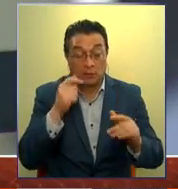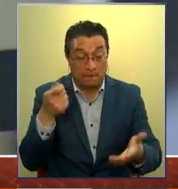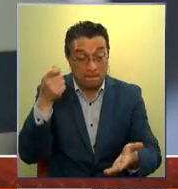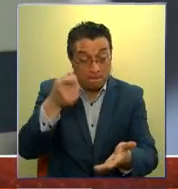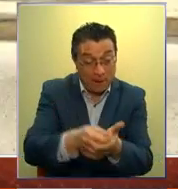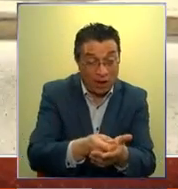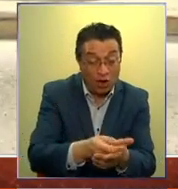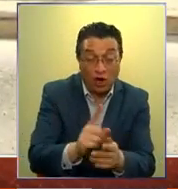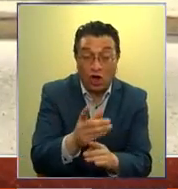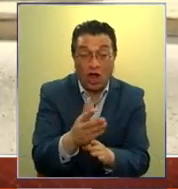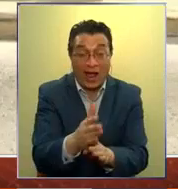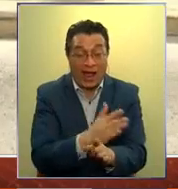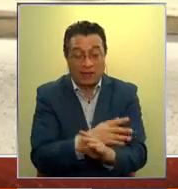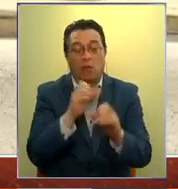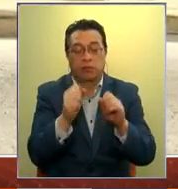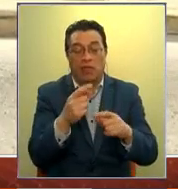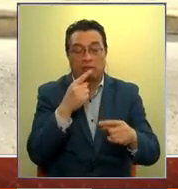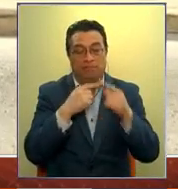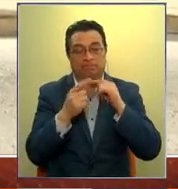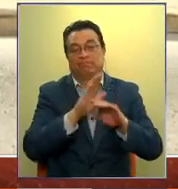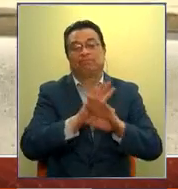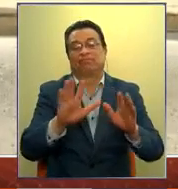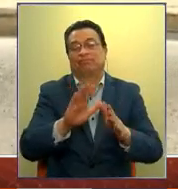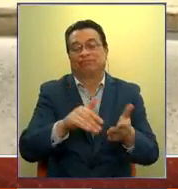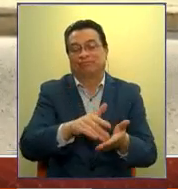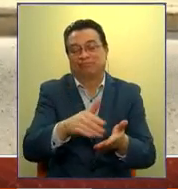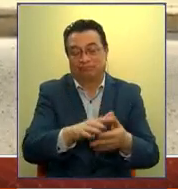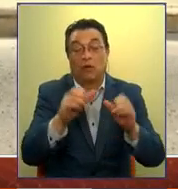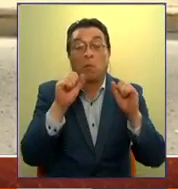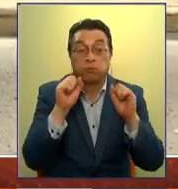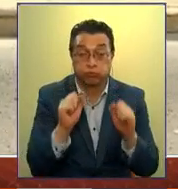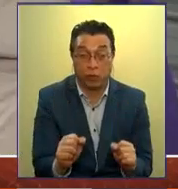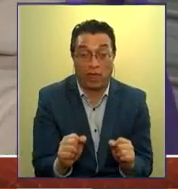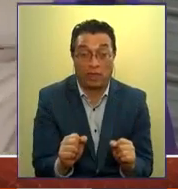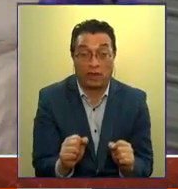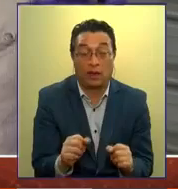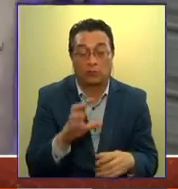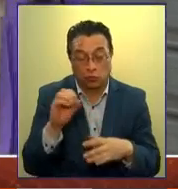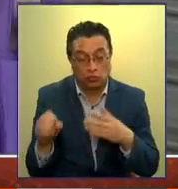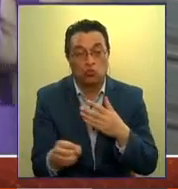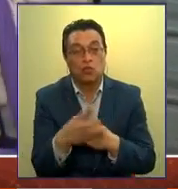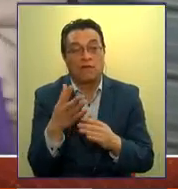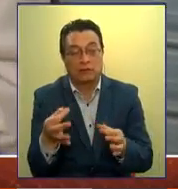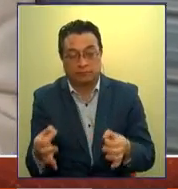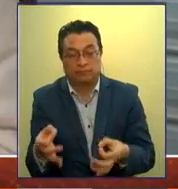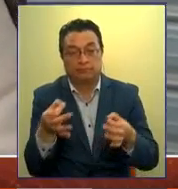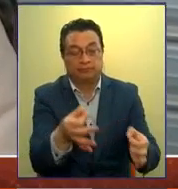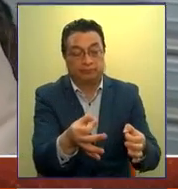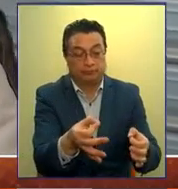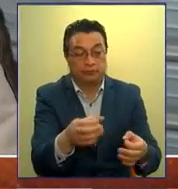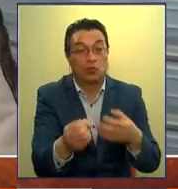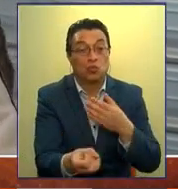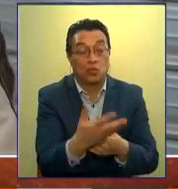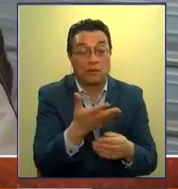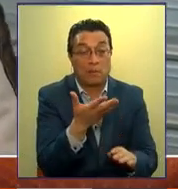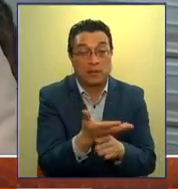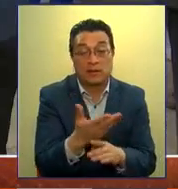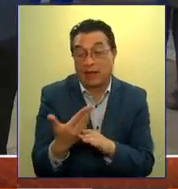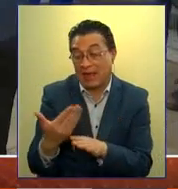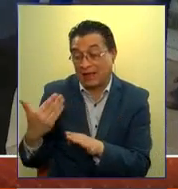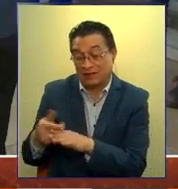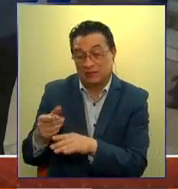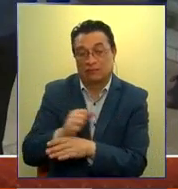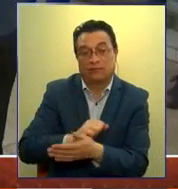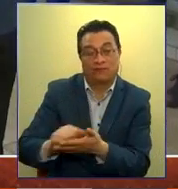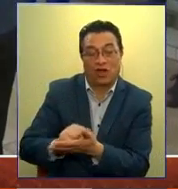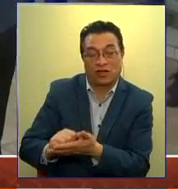la persona puede retractarse y efectuar una nueva solicitud y dejar sin efecto lo anterior. El mecanismo